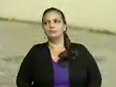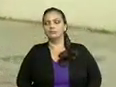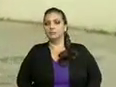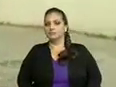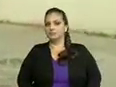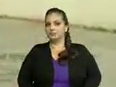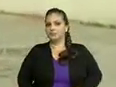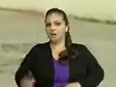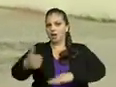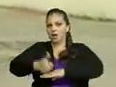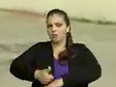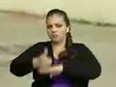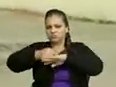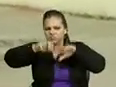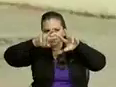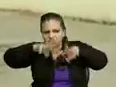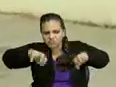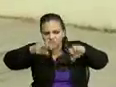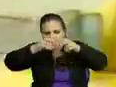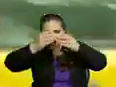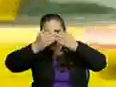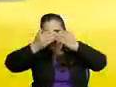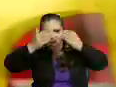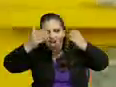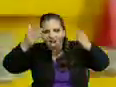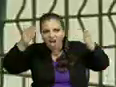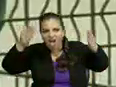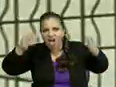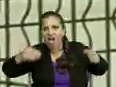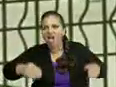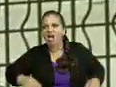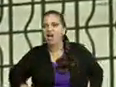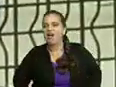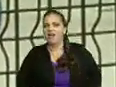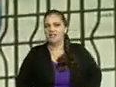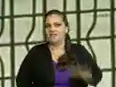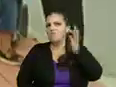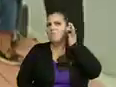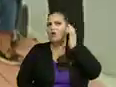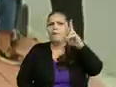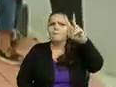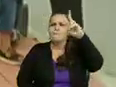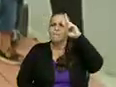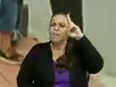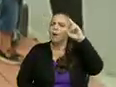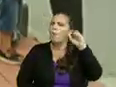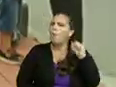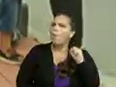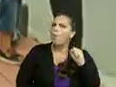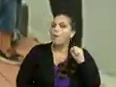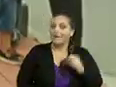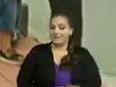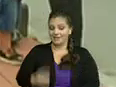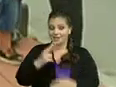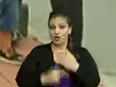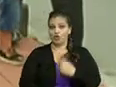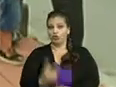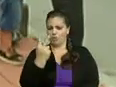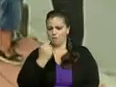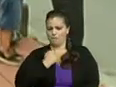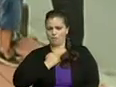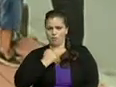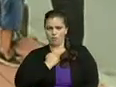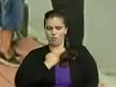Según las investigaciones, se pagaba entre 10 y 15 dólares a los padres de un menor de edad y de una joven de 20 años con